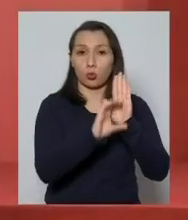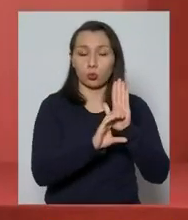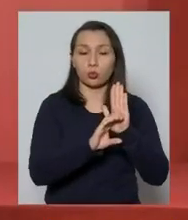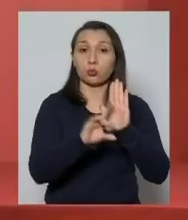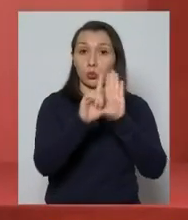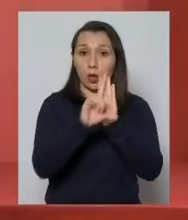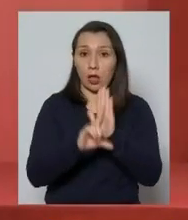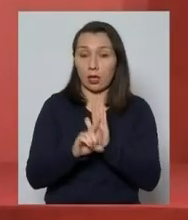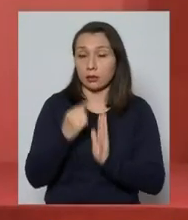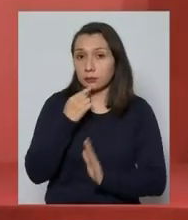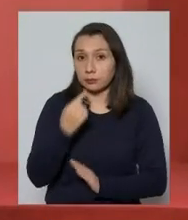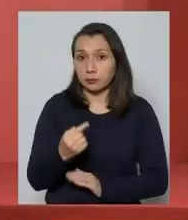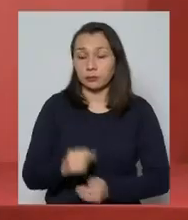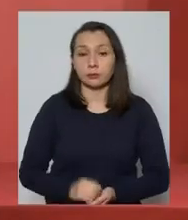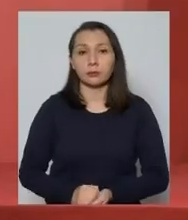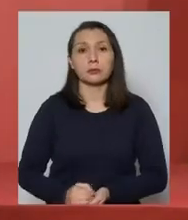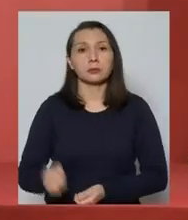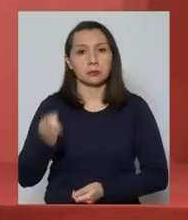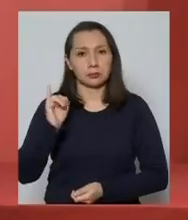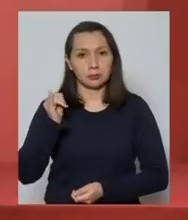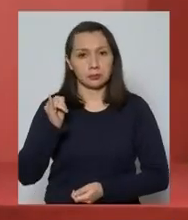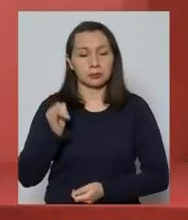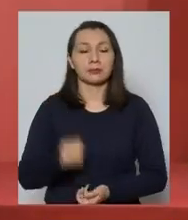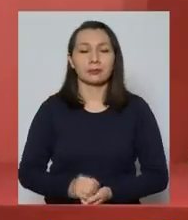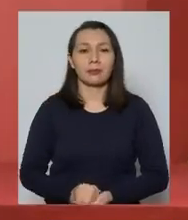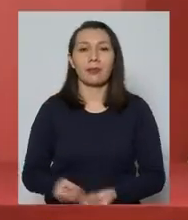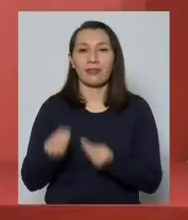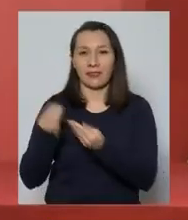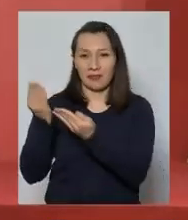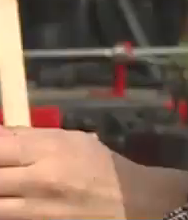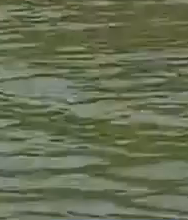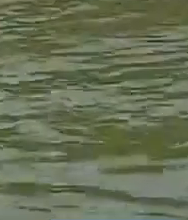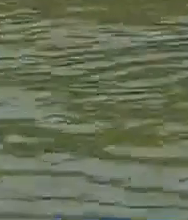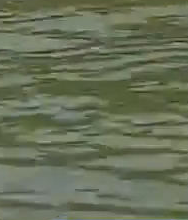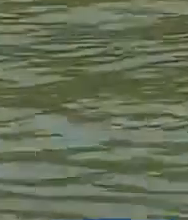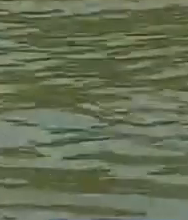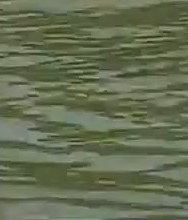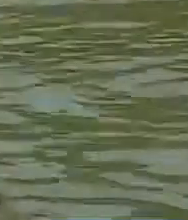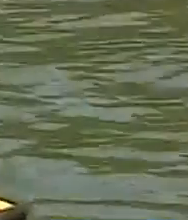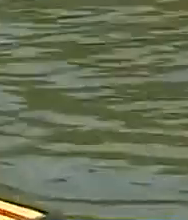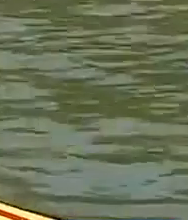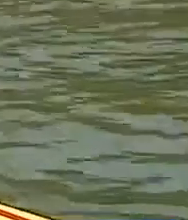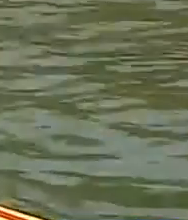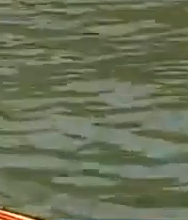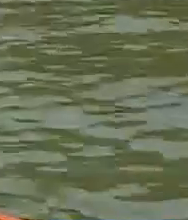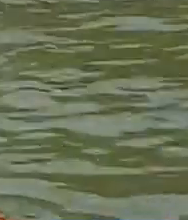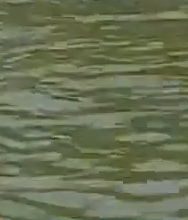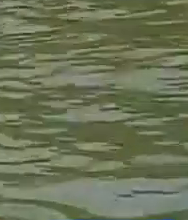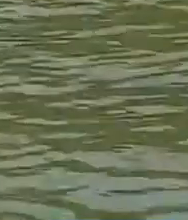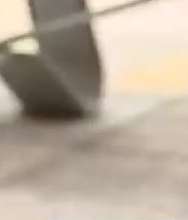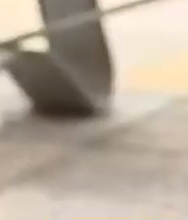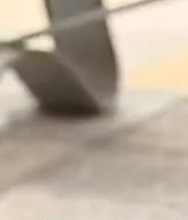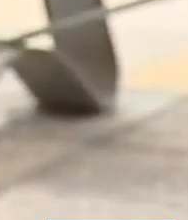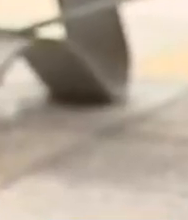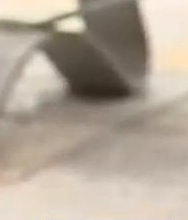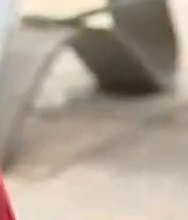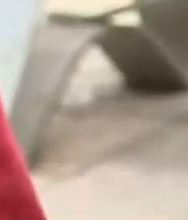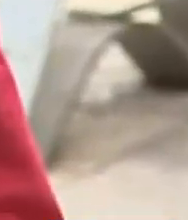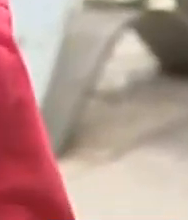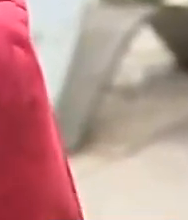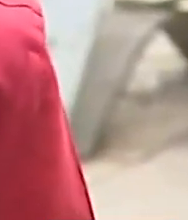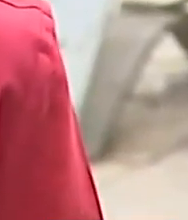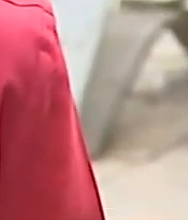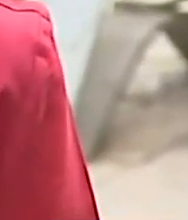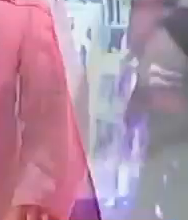flancos abiertos que había por declaraciones anteriores. En otro cargo, decía ella, cuando era parlamentaria, respecto a